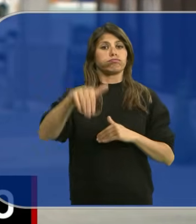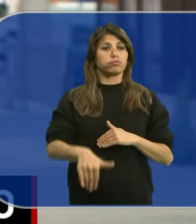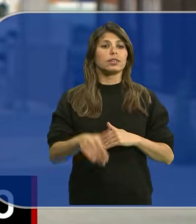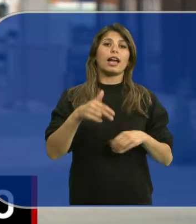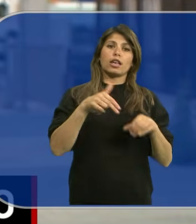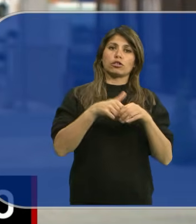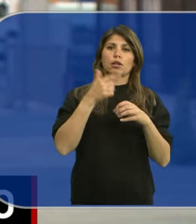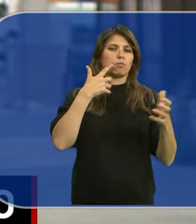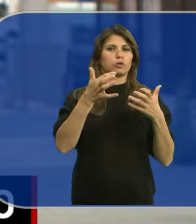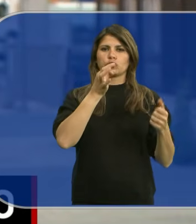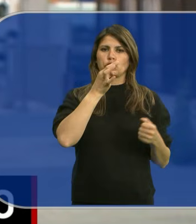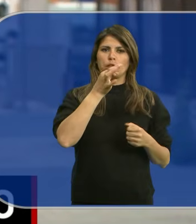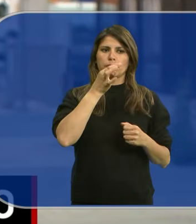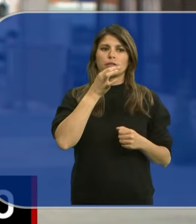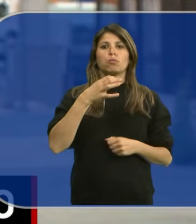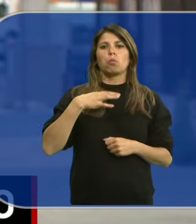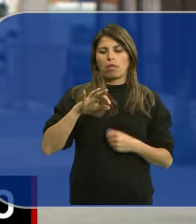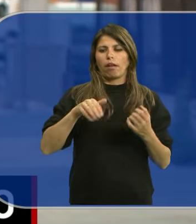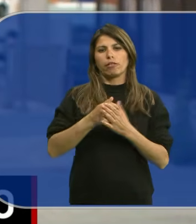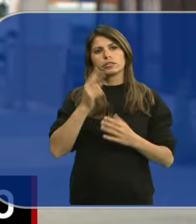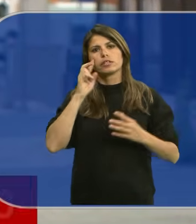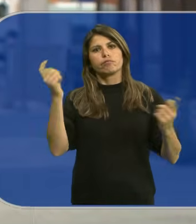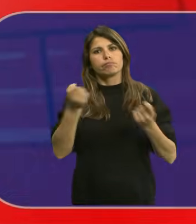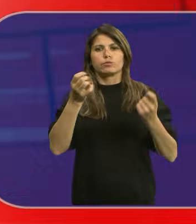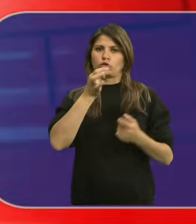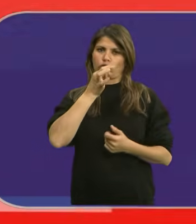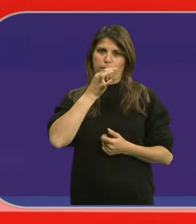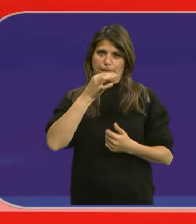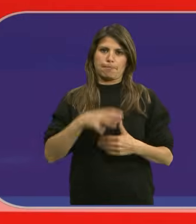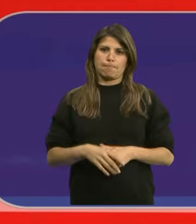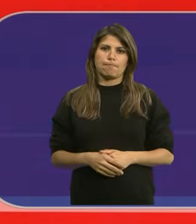nota en las gasolineras y es muy probable que tardemos en verlo.